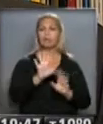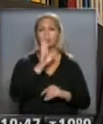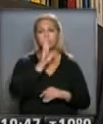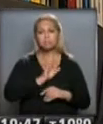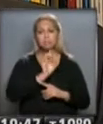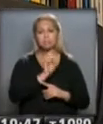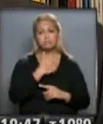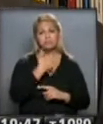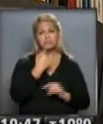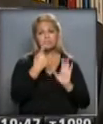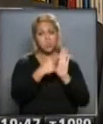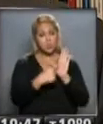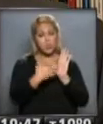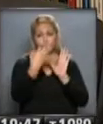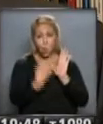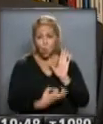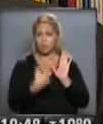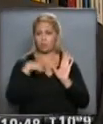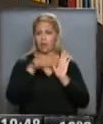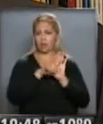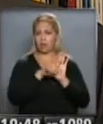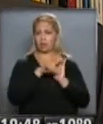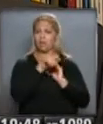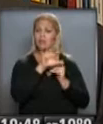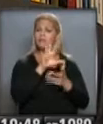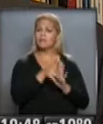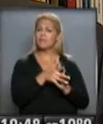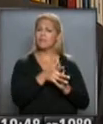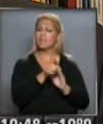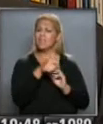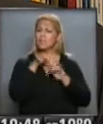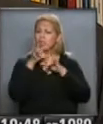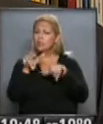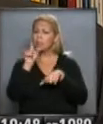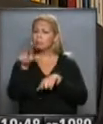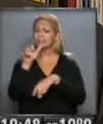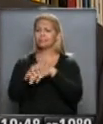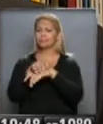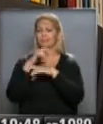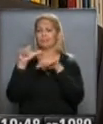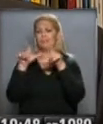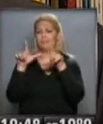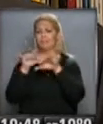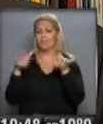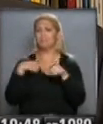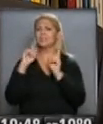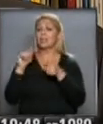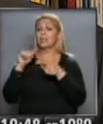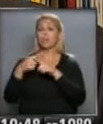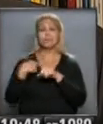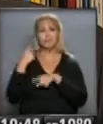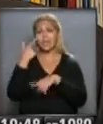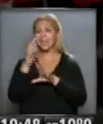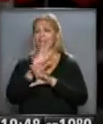vas cumpliendo la ley. Así que, bueno, estos son operaciones de prensa, operaciones mediáticas, políticas, que no